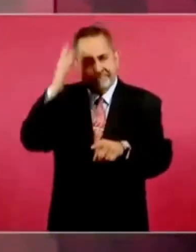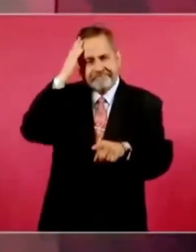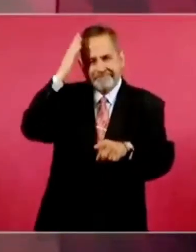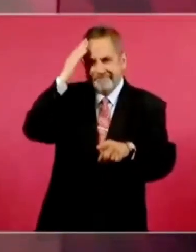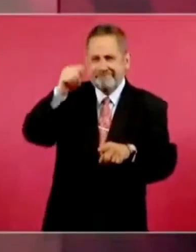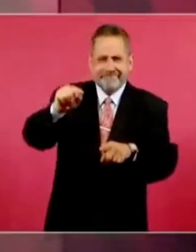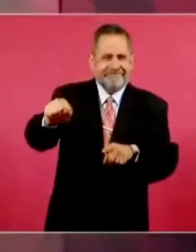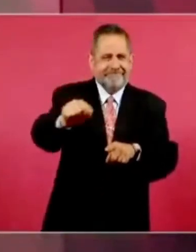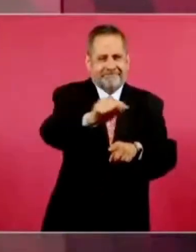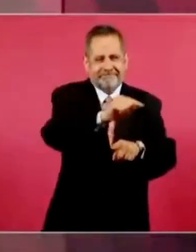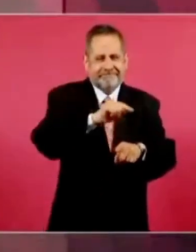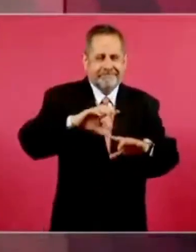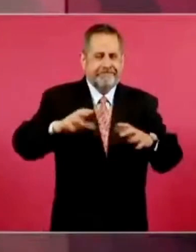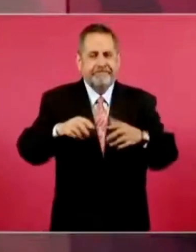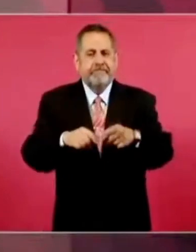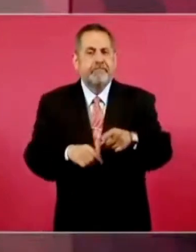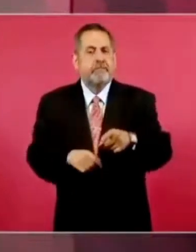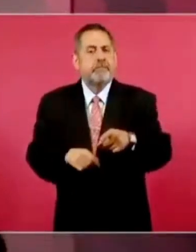dirigentes,